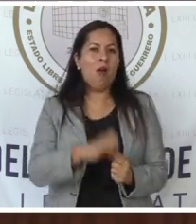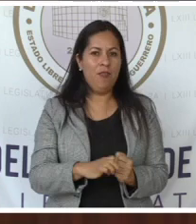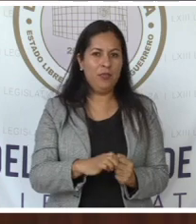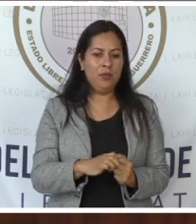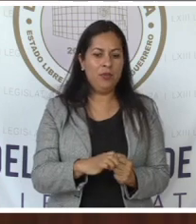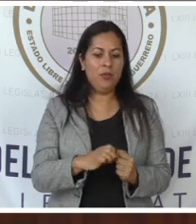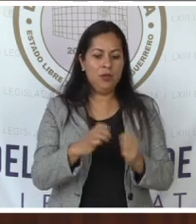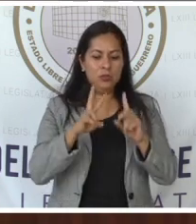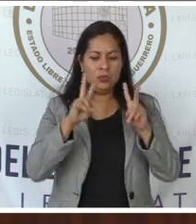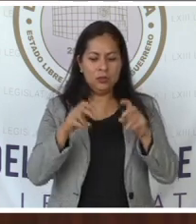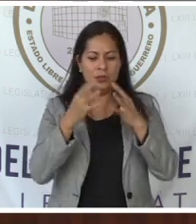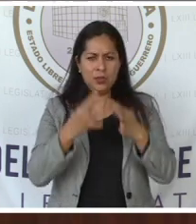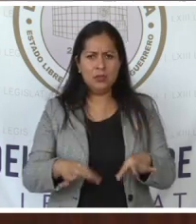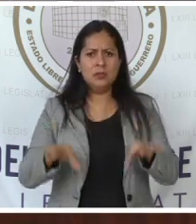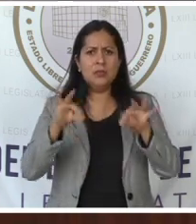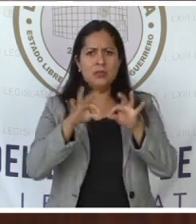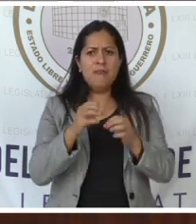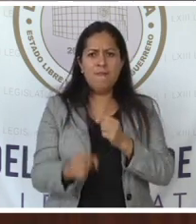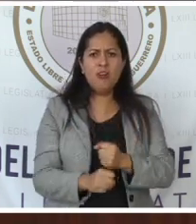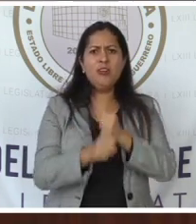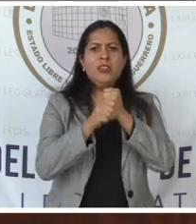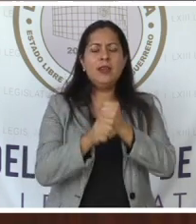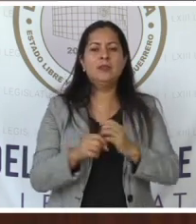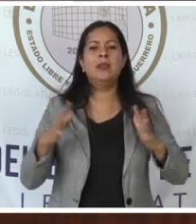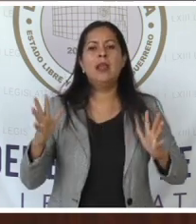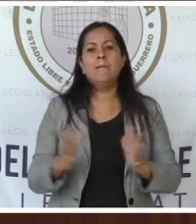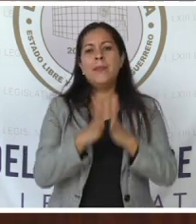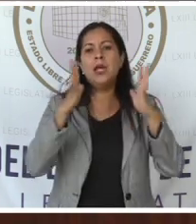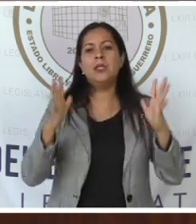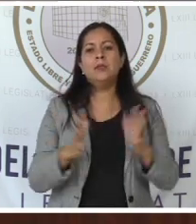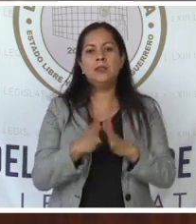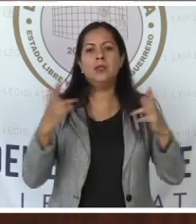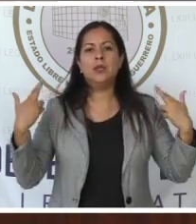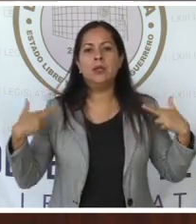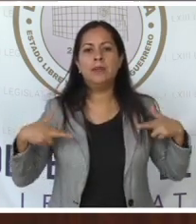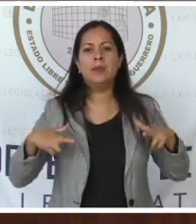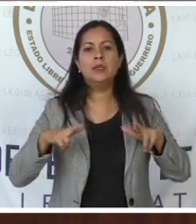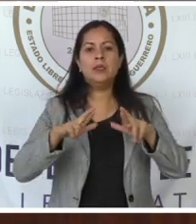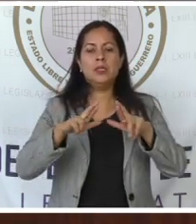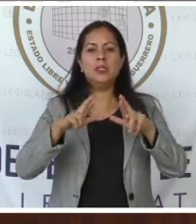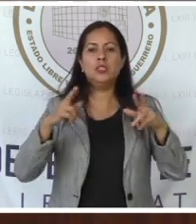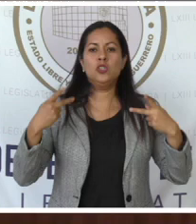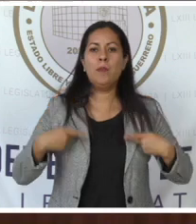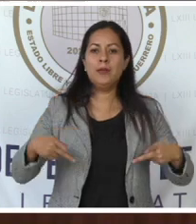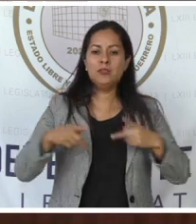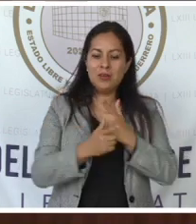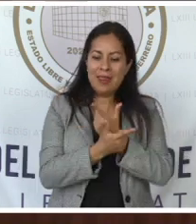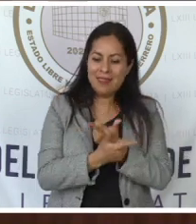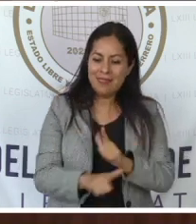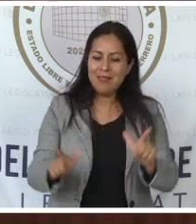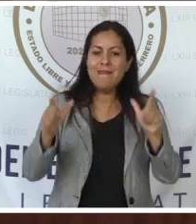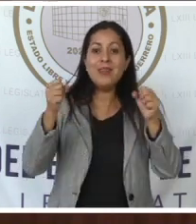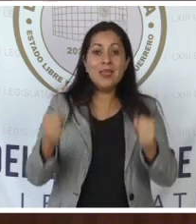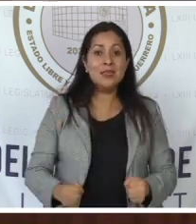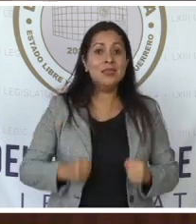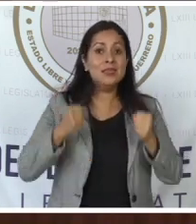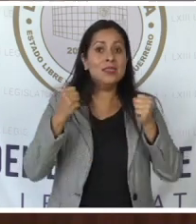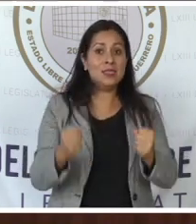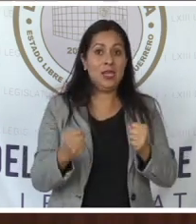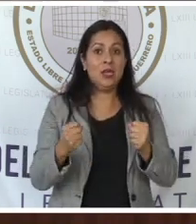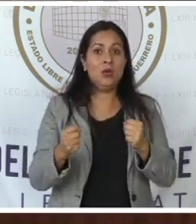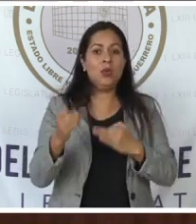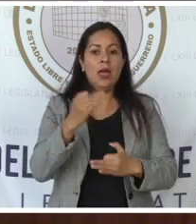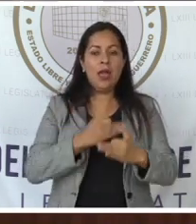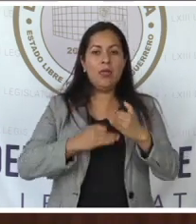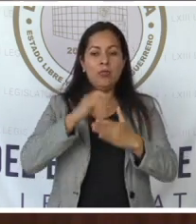la importancia de fortalecer la participación y representación pública, libre y segura en todas